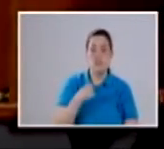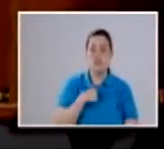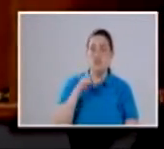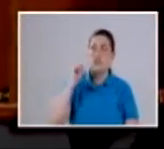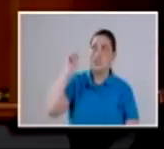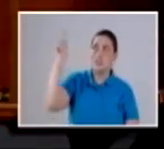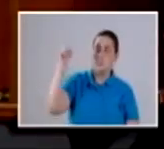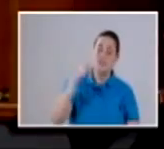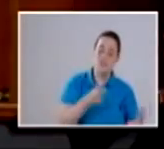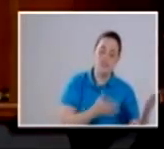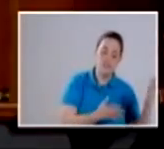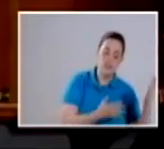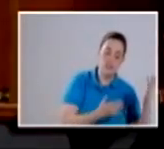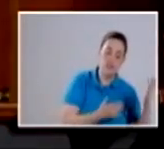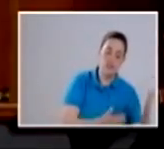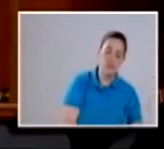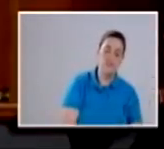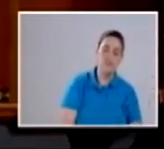esperar.